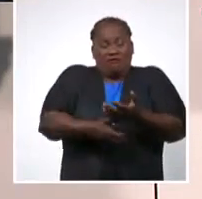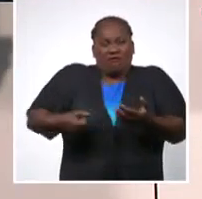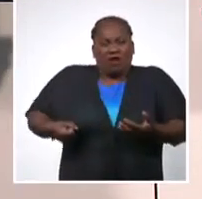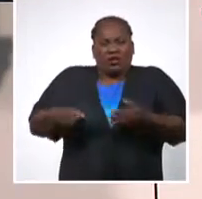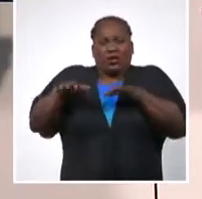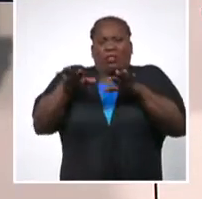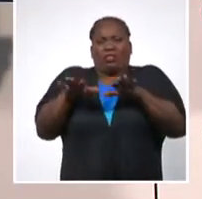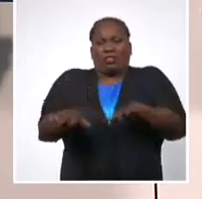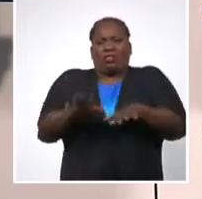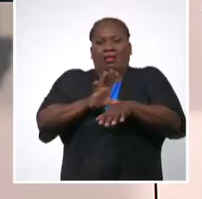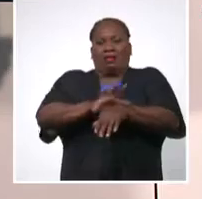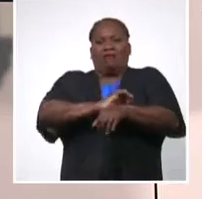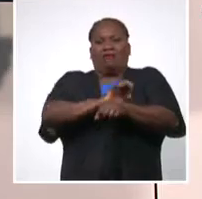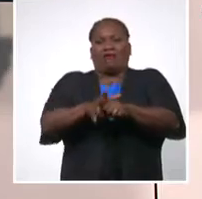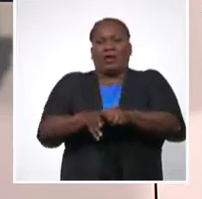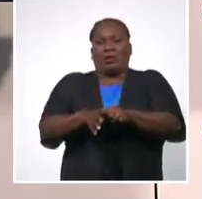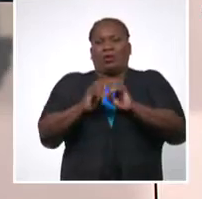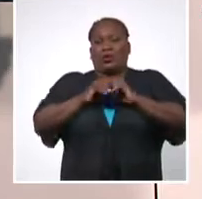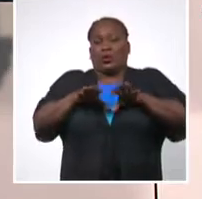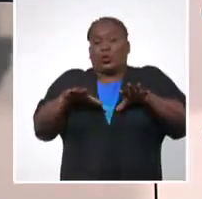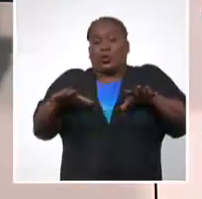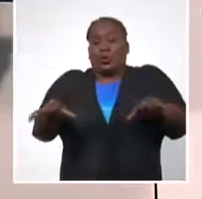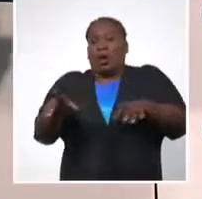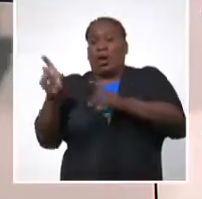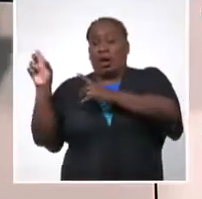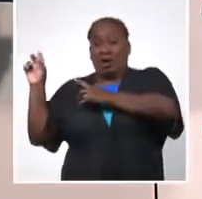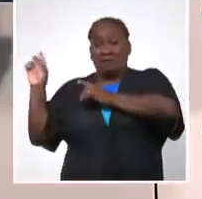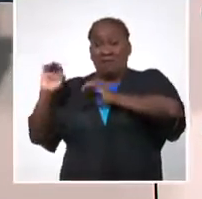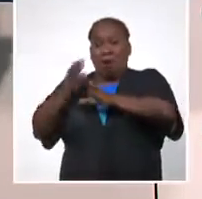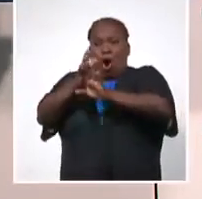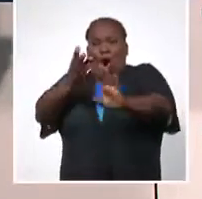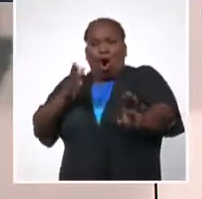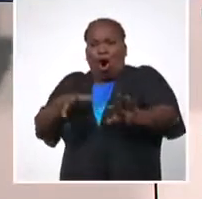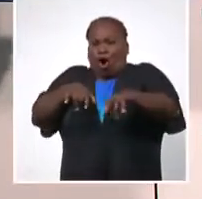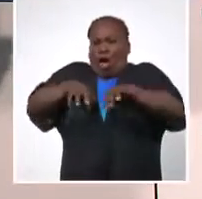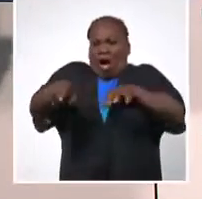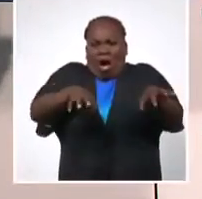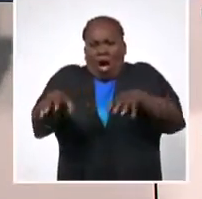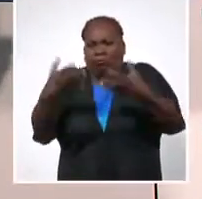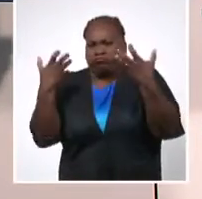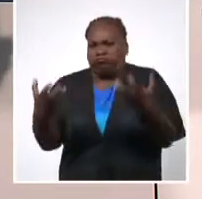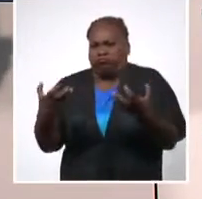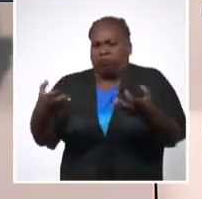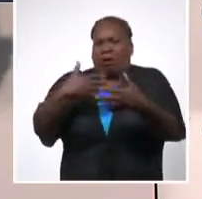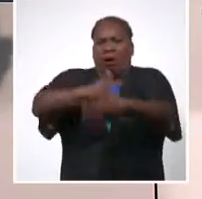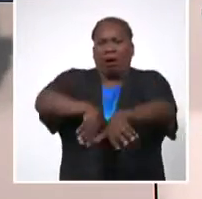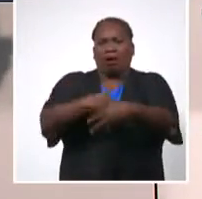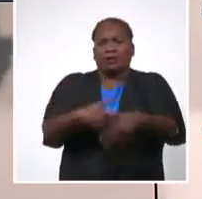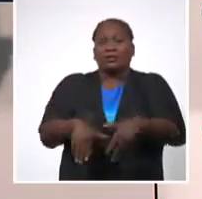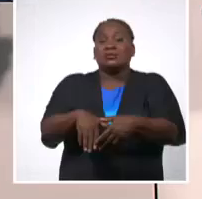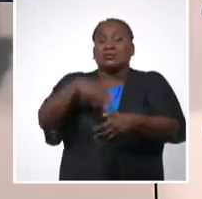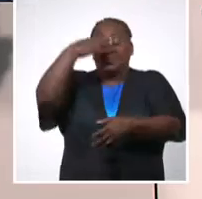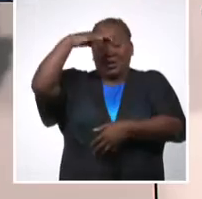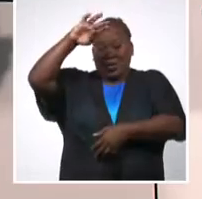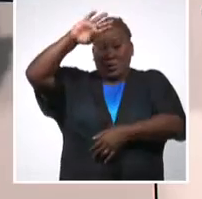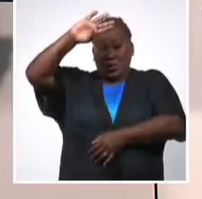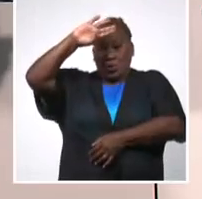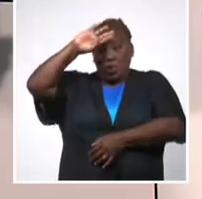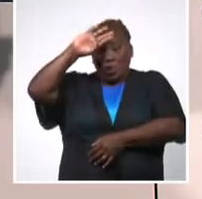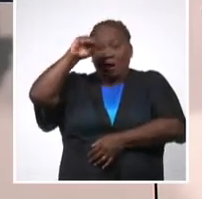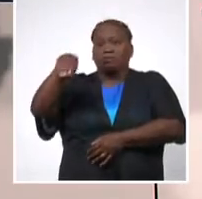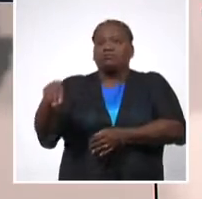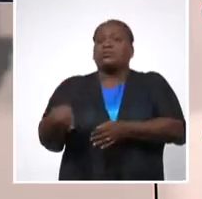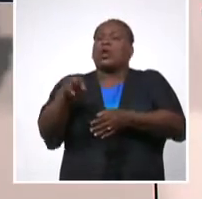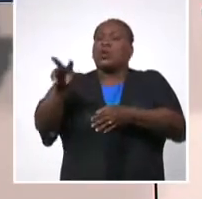detener la pandemia ante la dispersión e incremento de positivos tras el primer rebrote de COVID-19. El país puso en vigor un nuevo